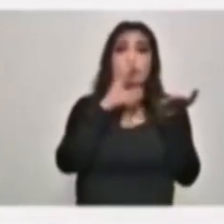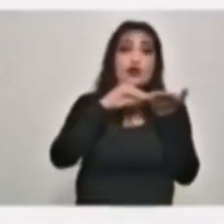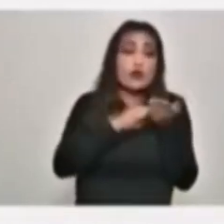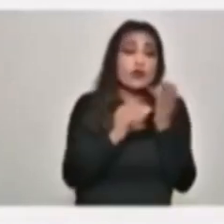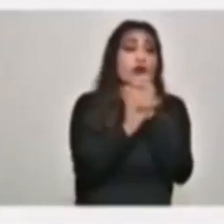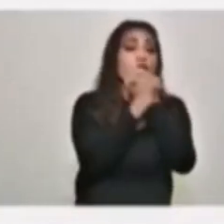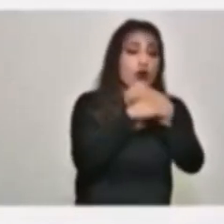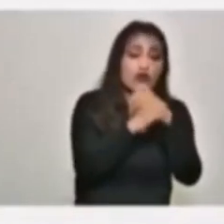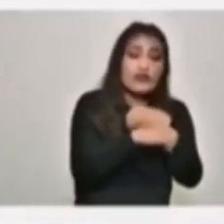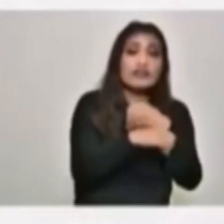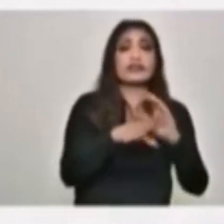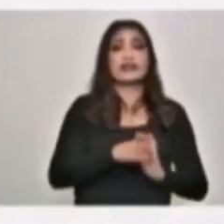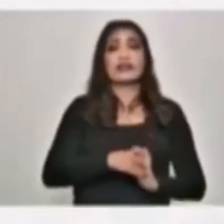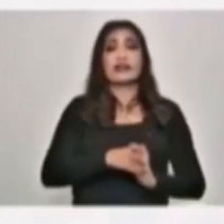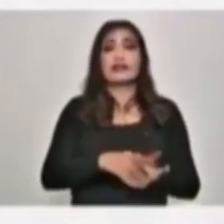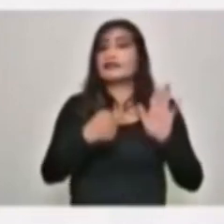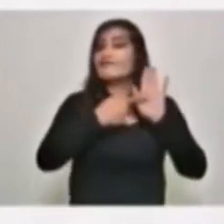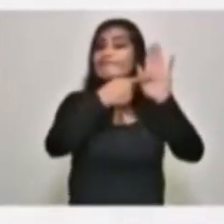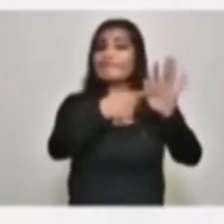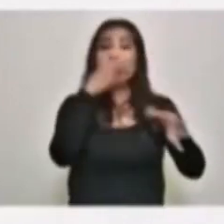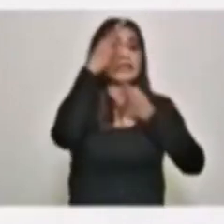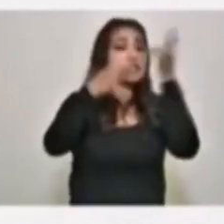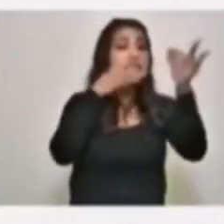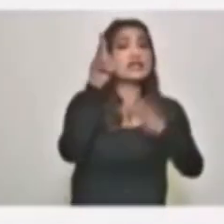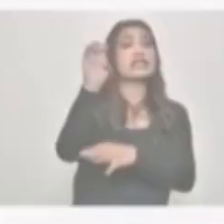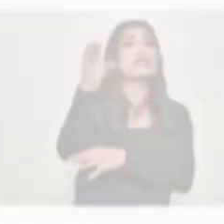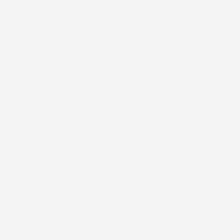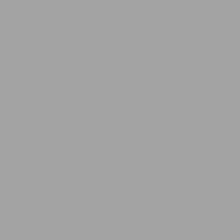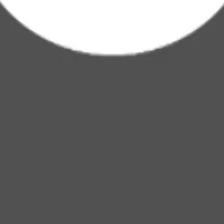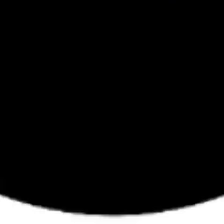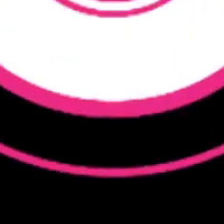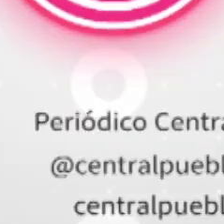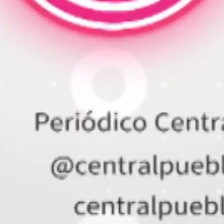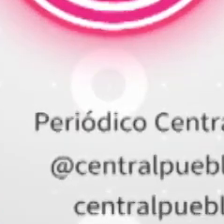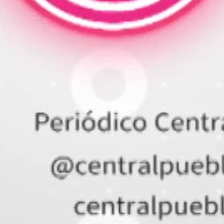formales, que son decretos, y ha funcionado.